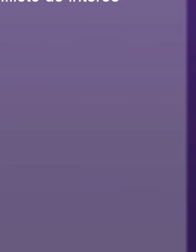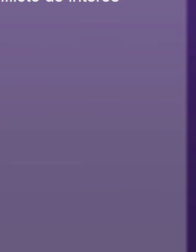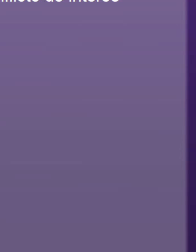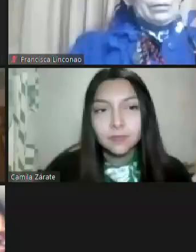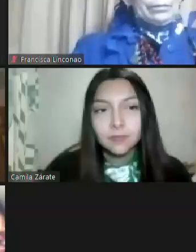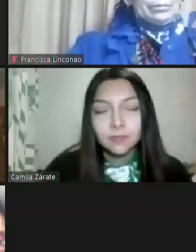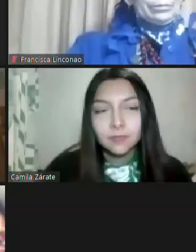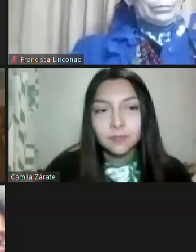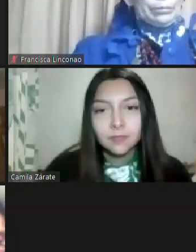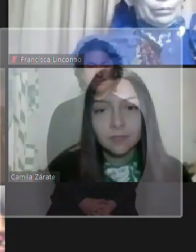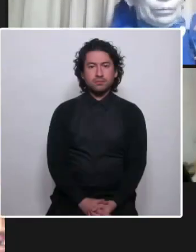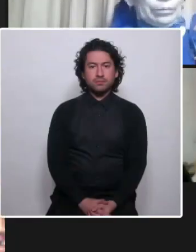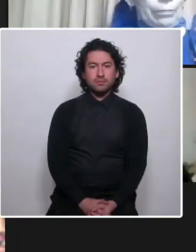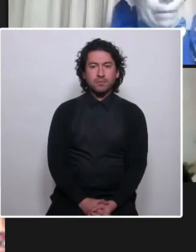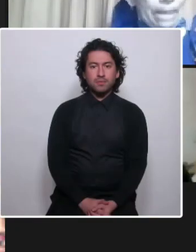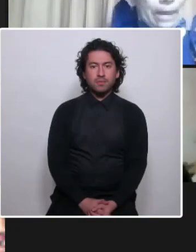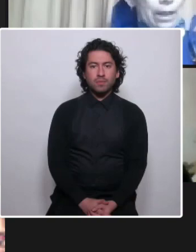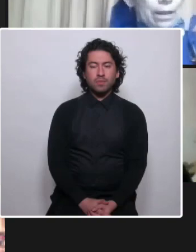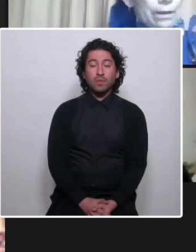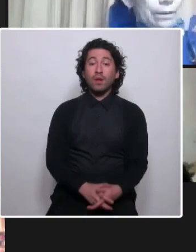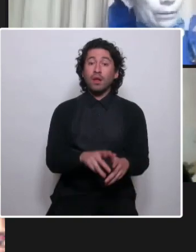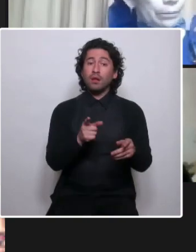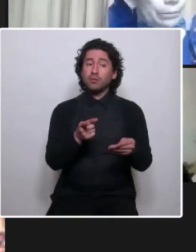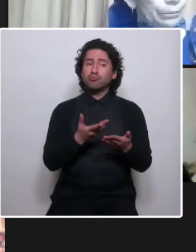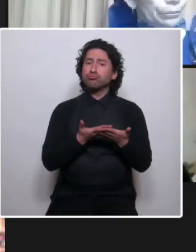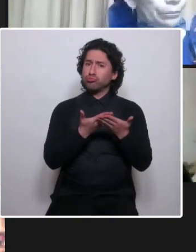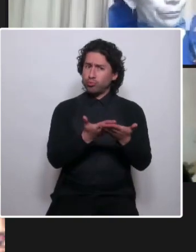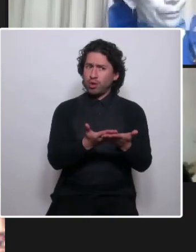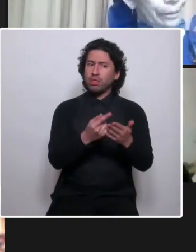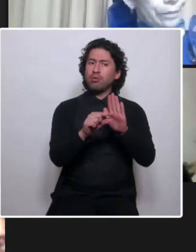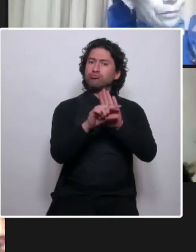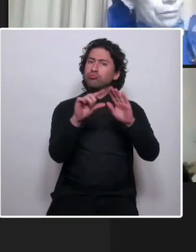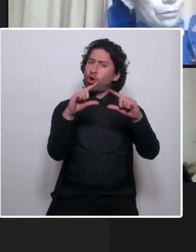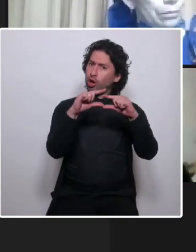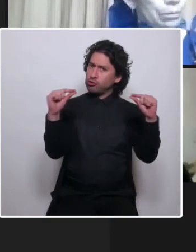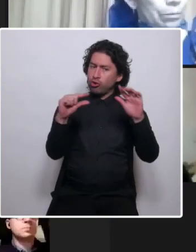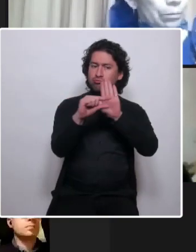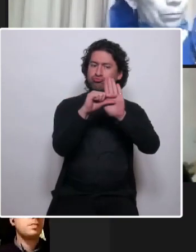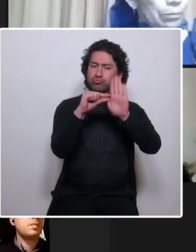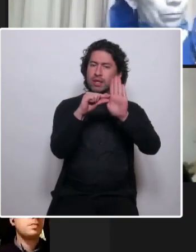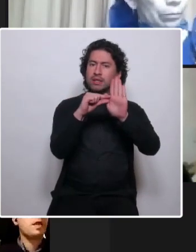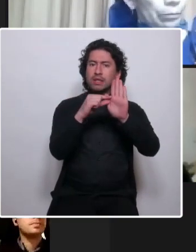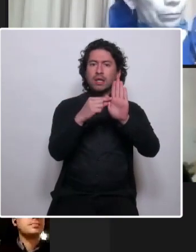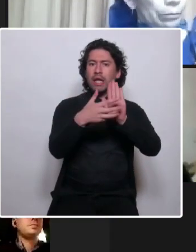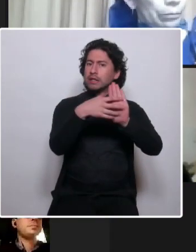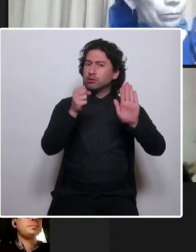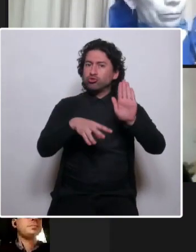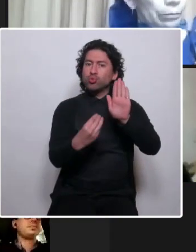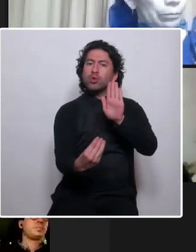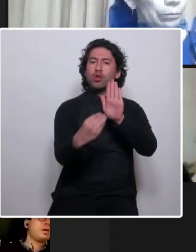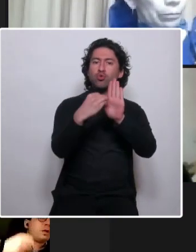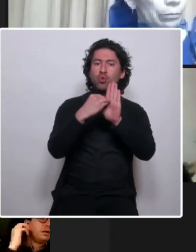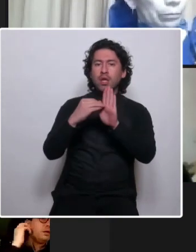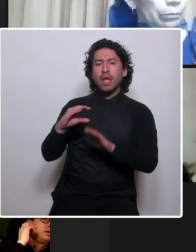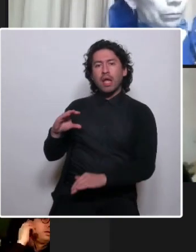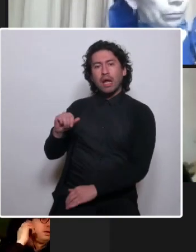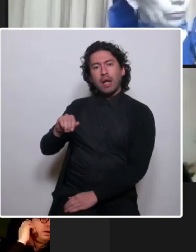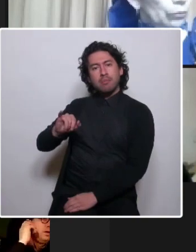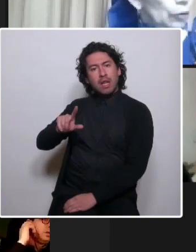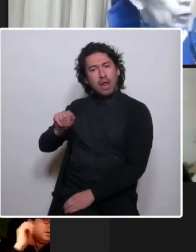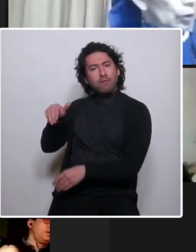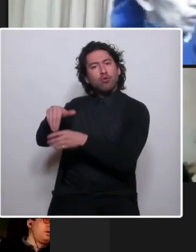La propuesta de sustitución de esa oración, ¿cómo vota convencional Camila Zárate?